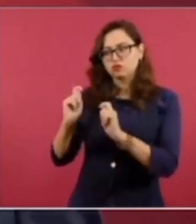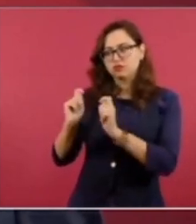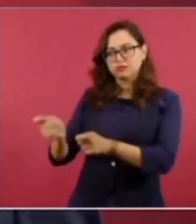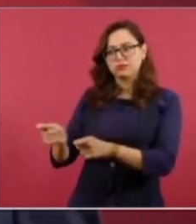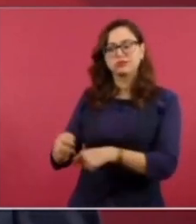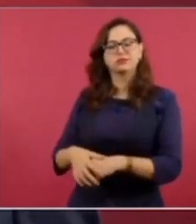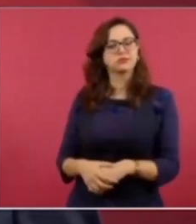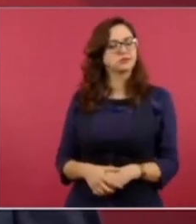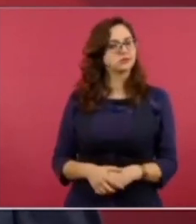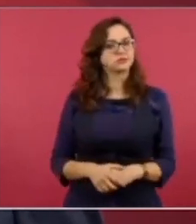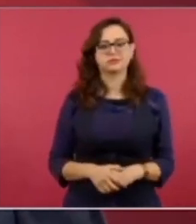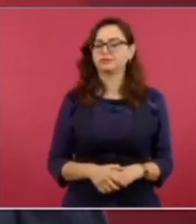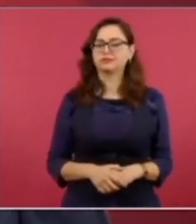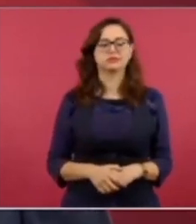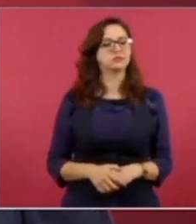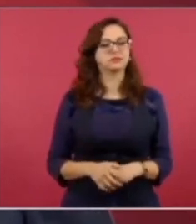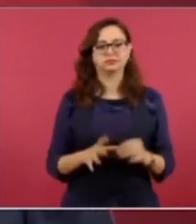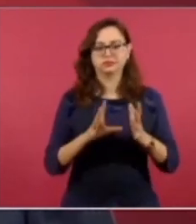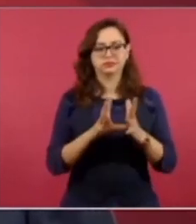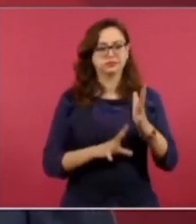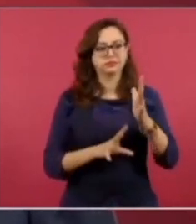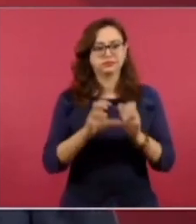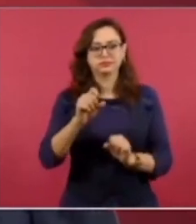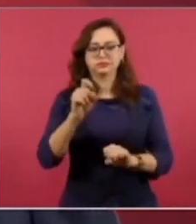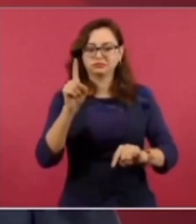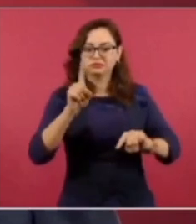anular un artículo de la Constitución.